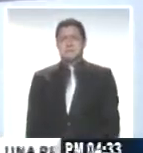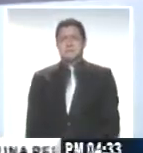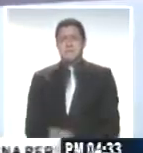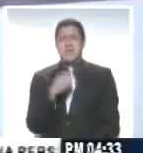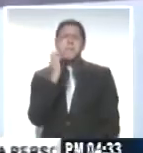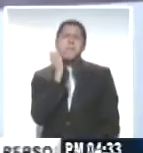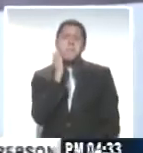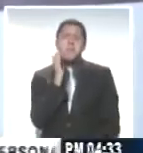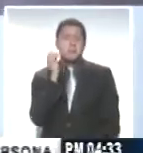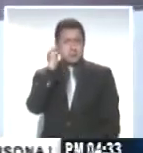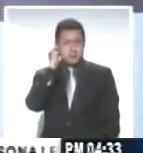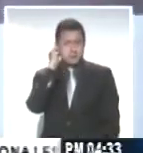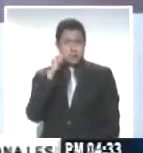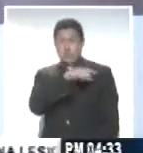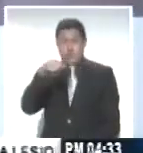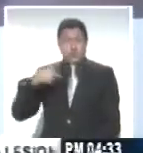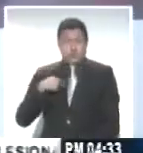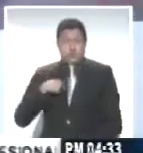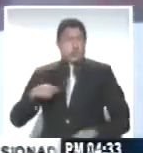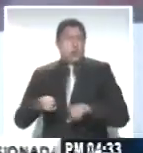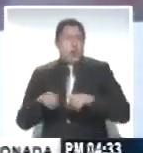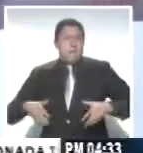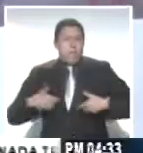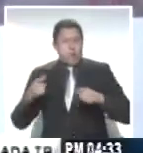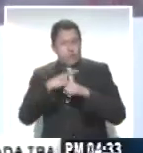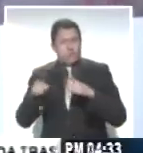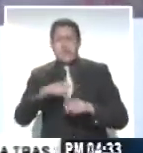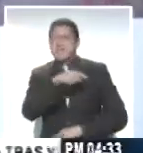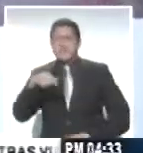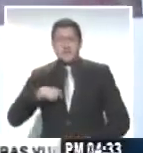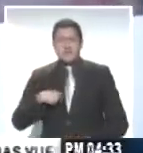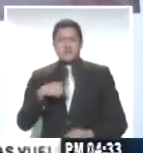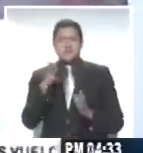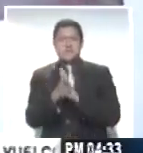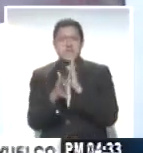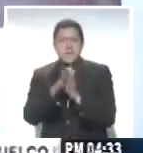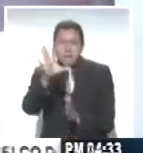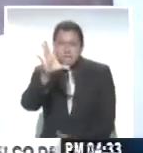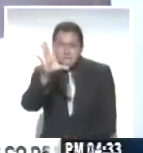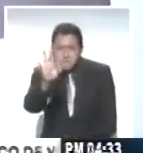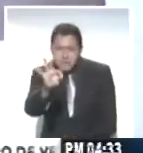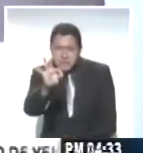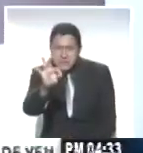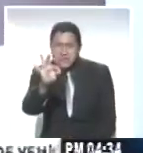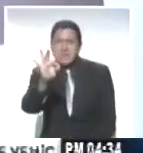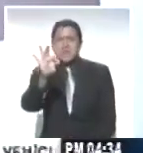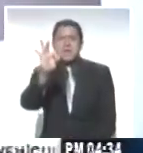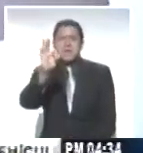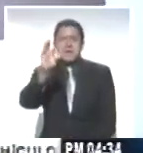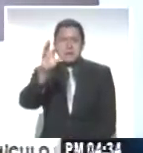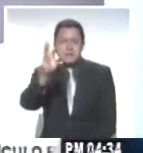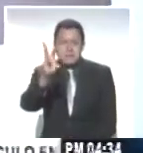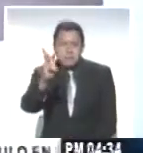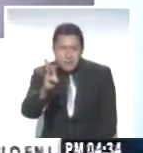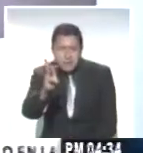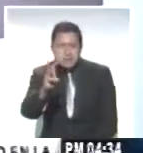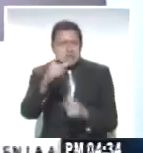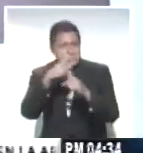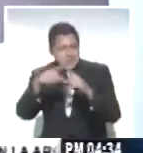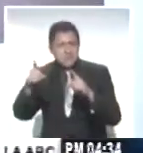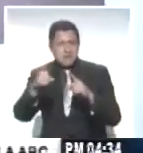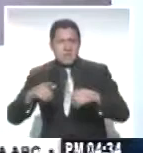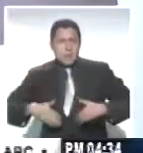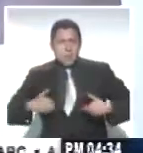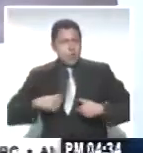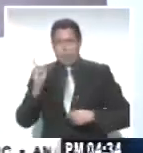simios. Nosotros somos los únicos seres que podemos realizar lo que se llama la pinza gruesa y la pinza fina, a diferencia de los